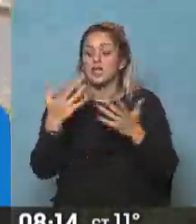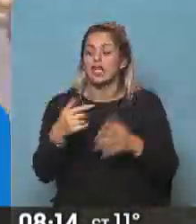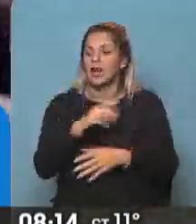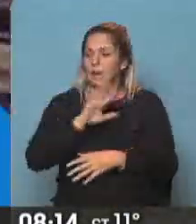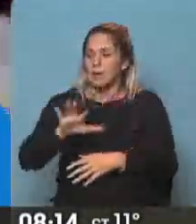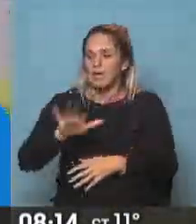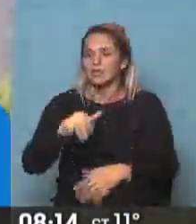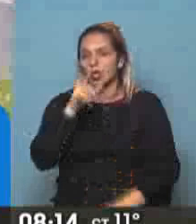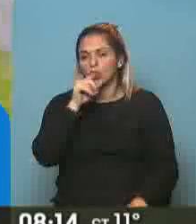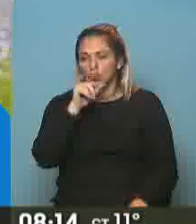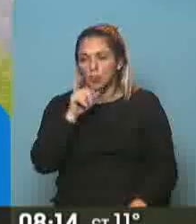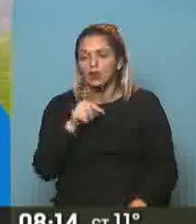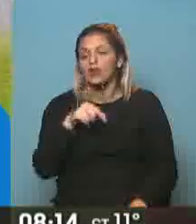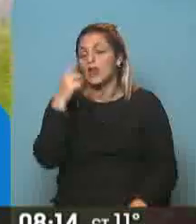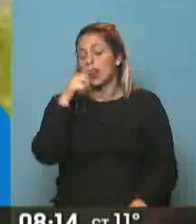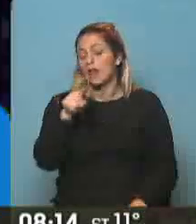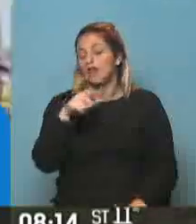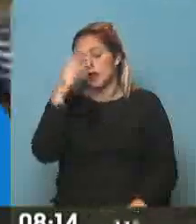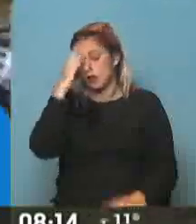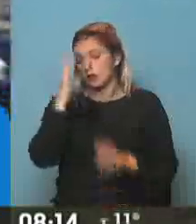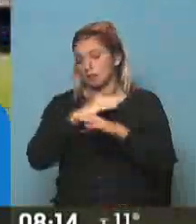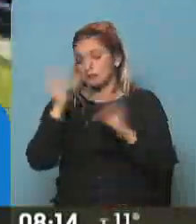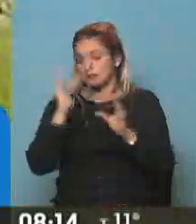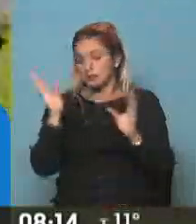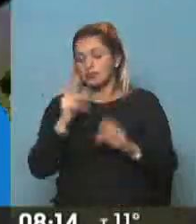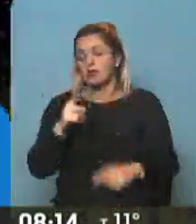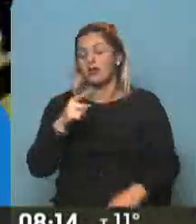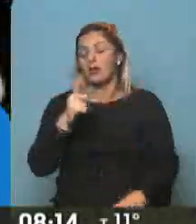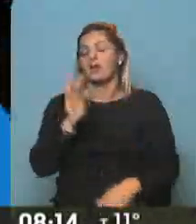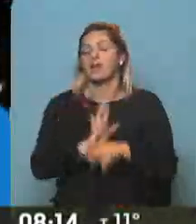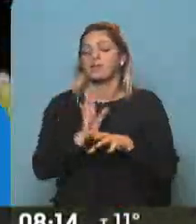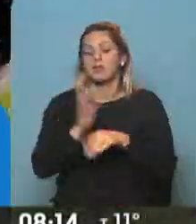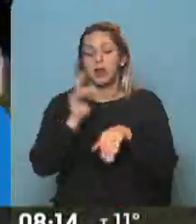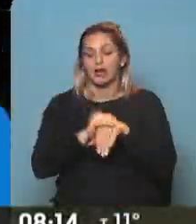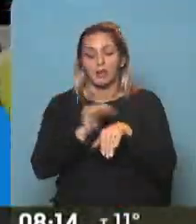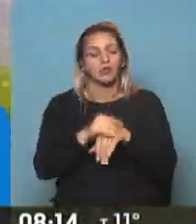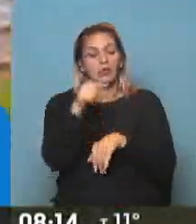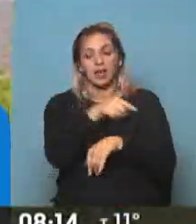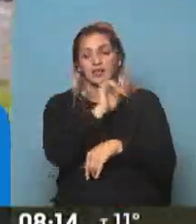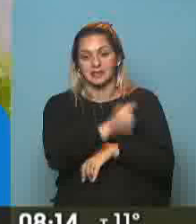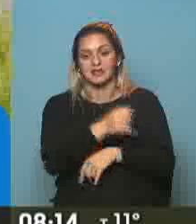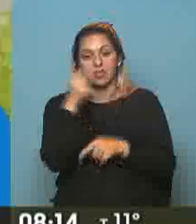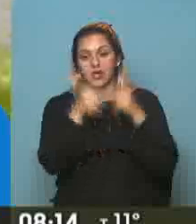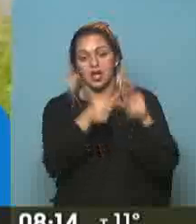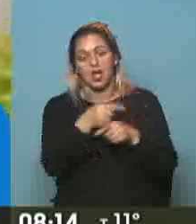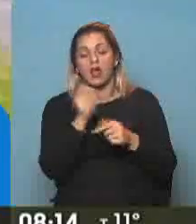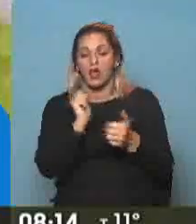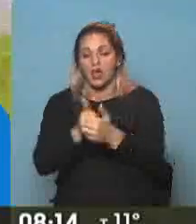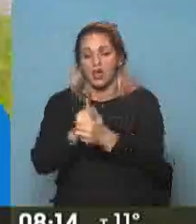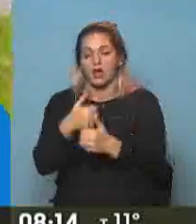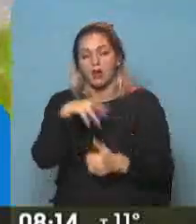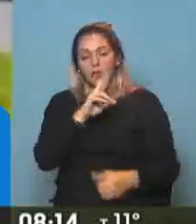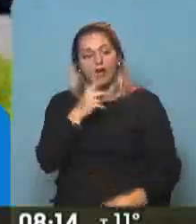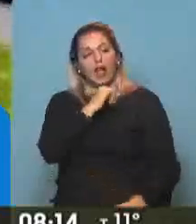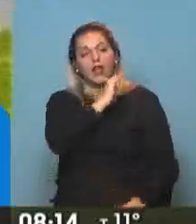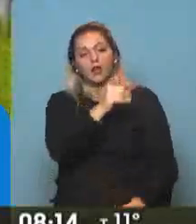Twitter y finalmente el hombre que perdió esa demanda, que la justicia consideró que era responsable de esos acosos contra las mujeres que denunció